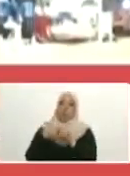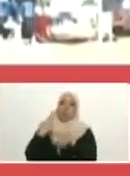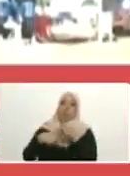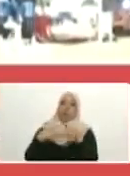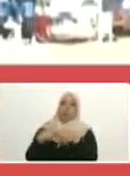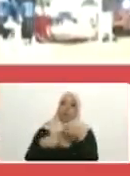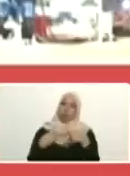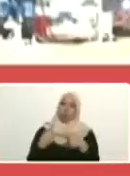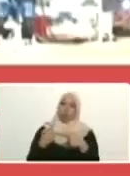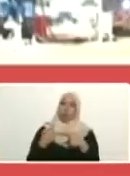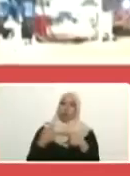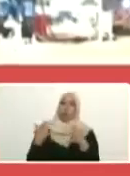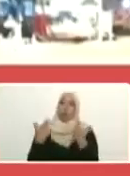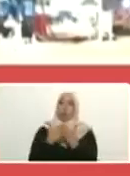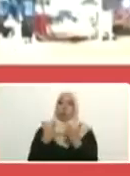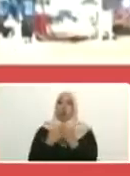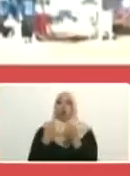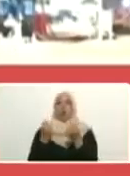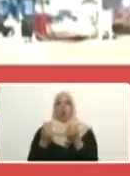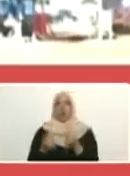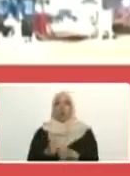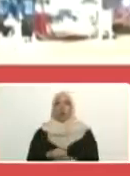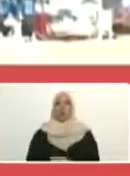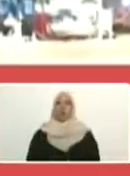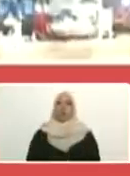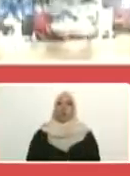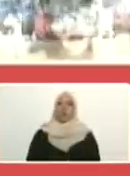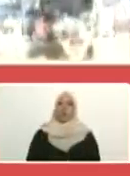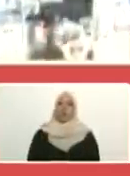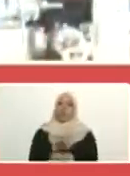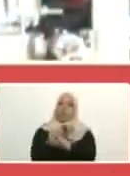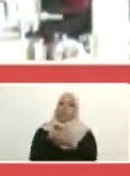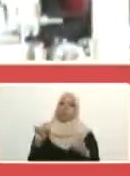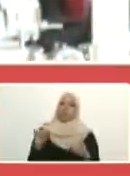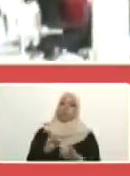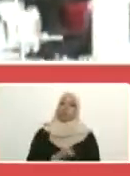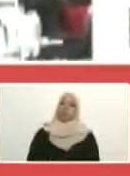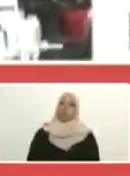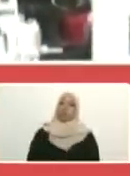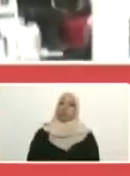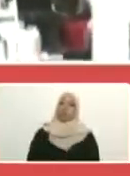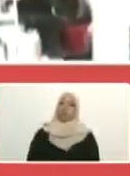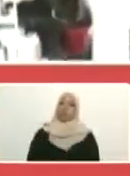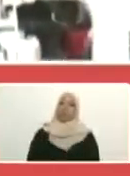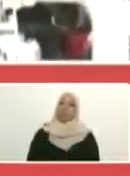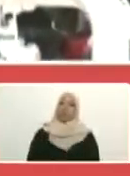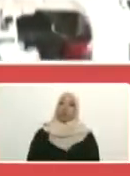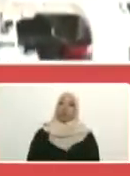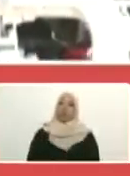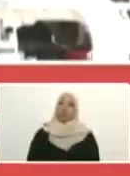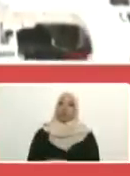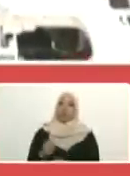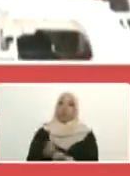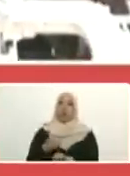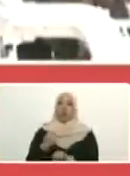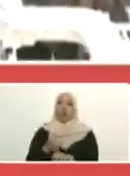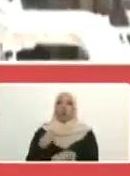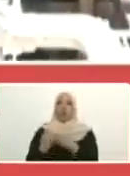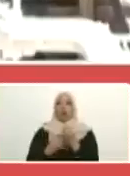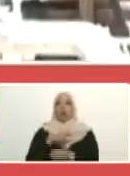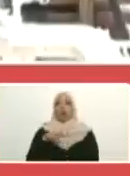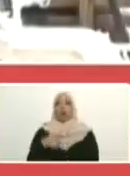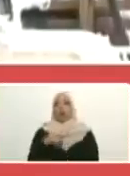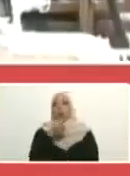producción y de generación de riqueza. Porque al final, compañeros Tillechea, compañeros trabajadores,